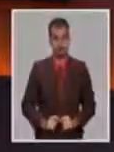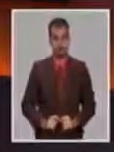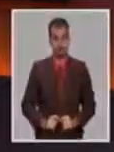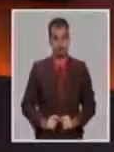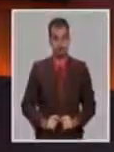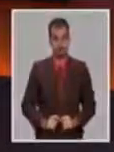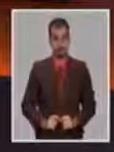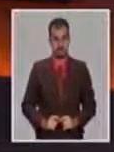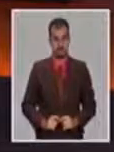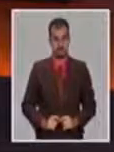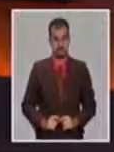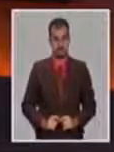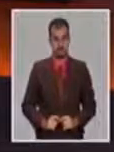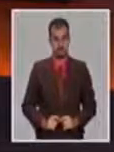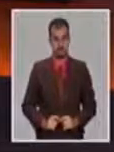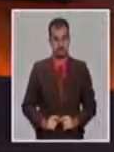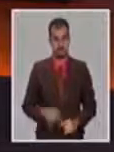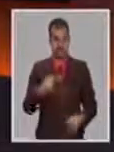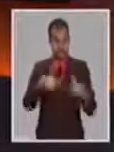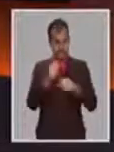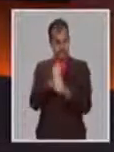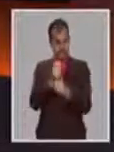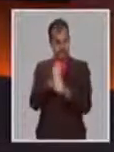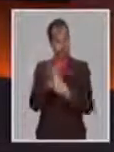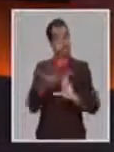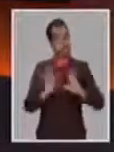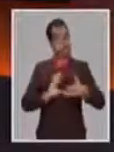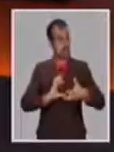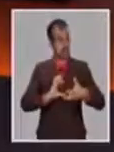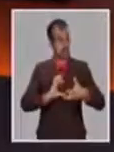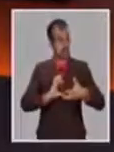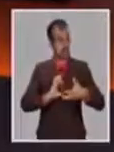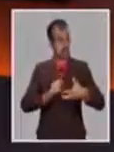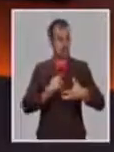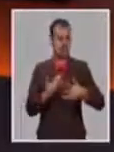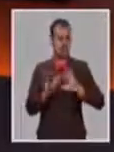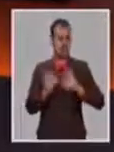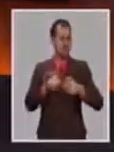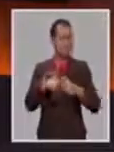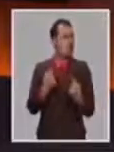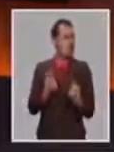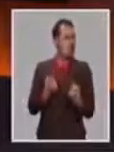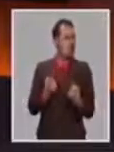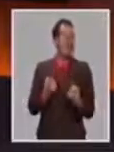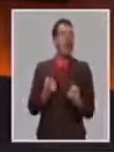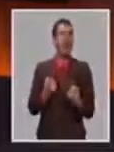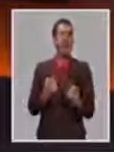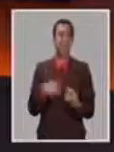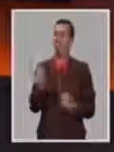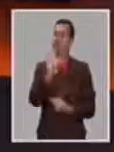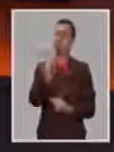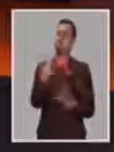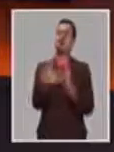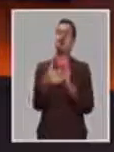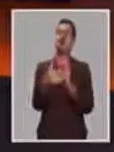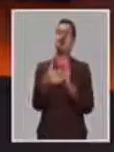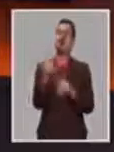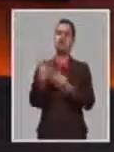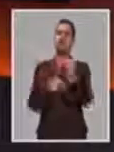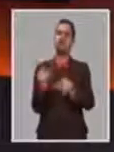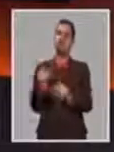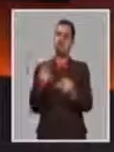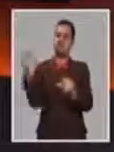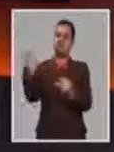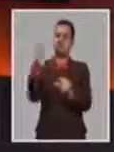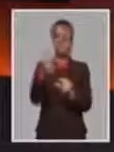clasificarlo dentro de las denominadas intervenciones complejas, y no compleja porque tengamos que incluir más de 40.000 sujetos.